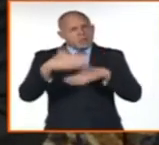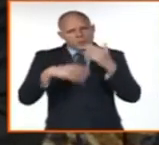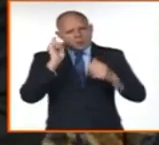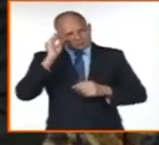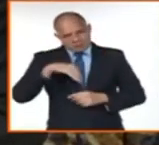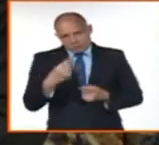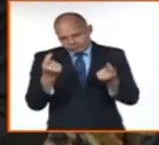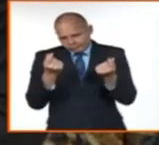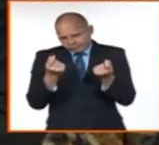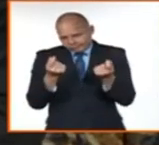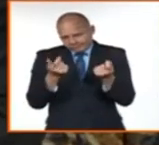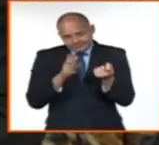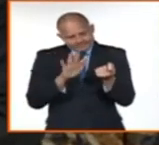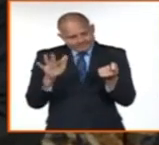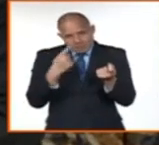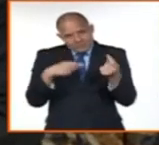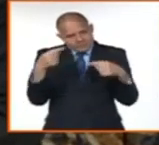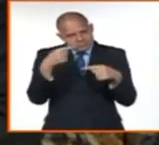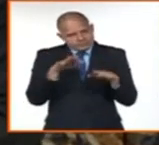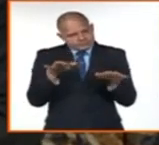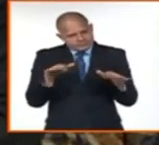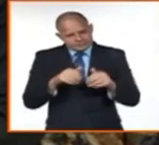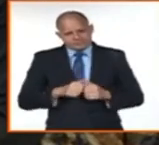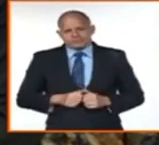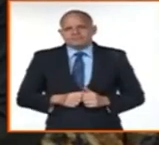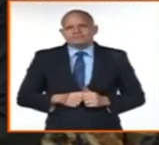y la principal